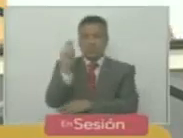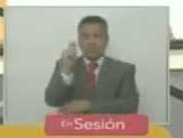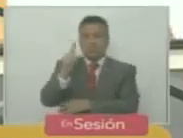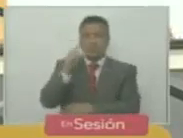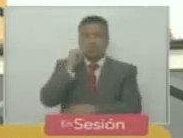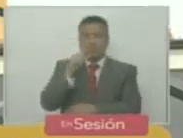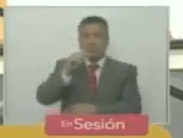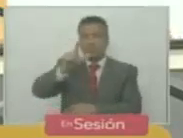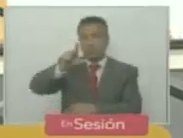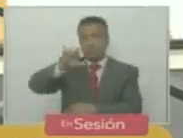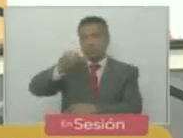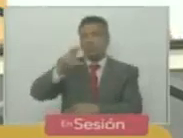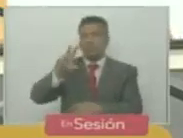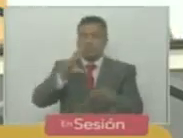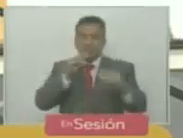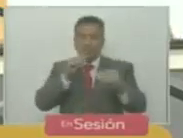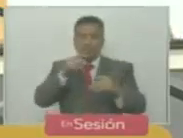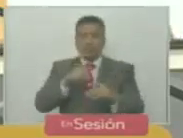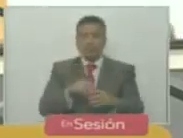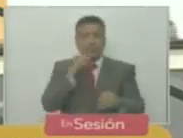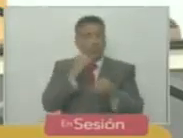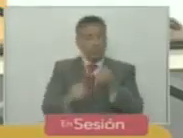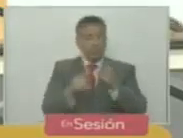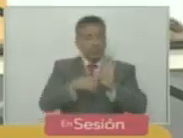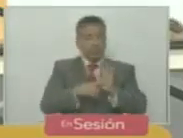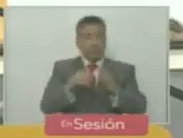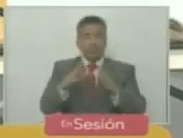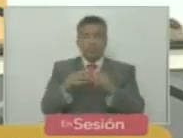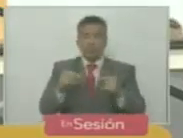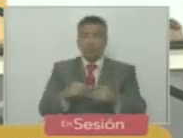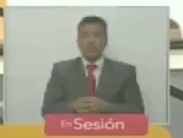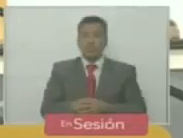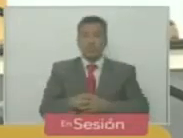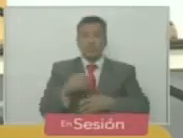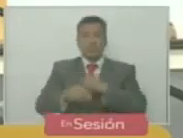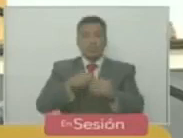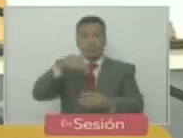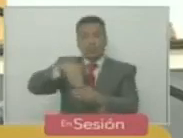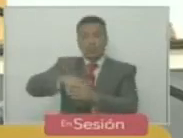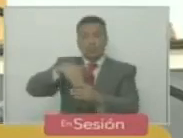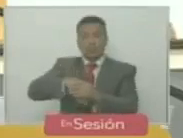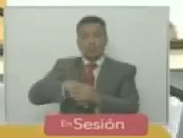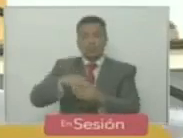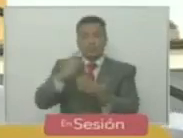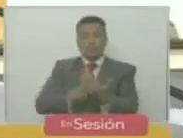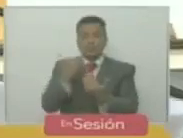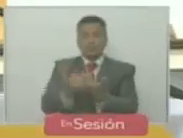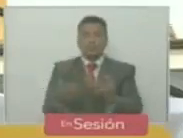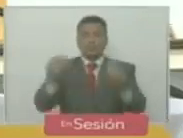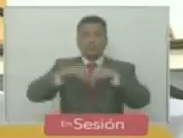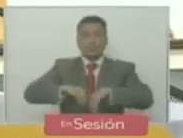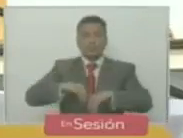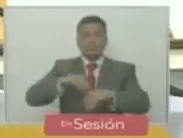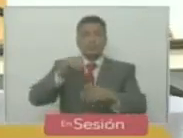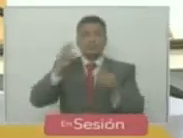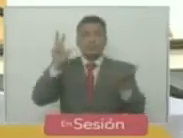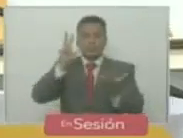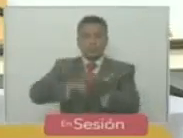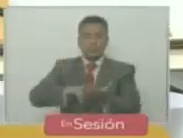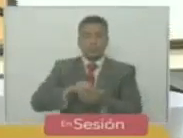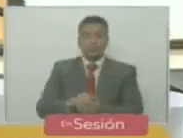Luis Eduardo Martínez. Finalizadas las intervenciones y sometido a votación, el proyecto de acuerdo resultó